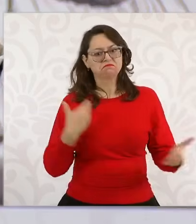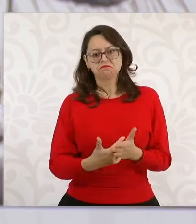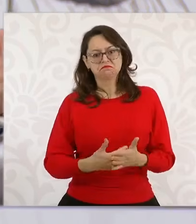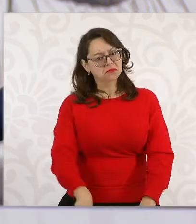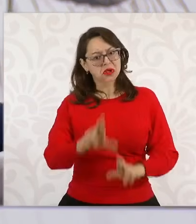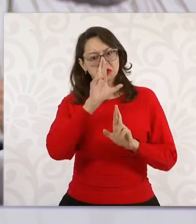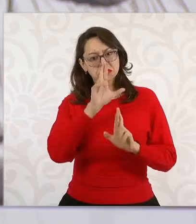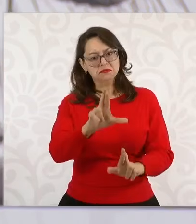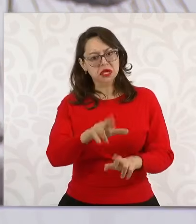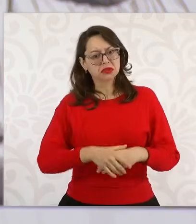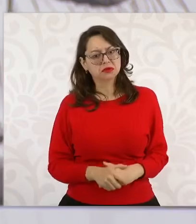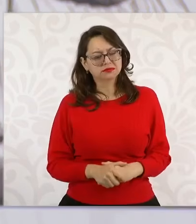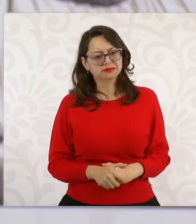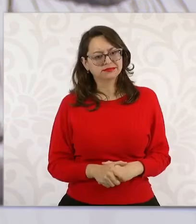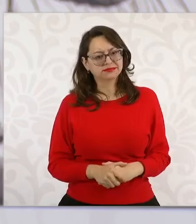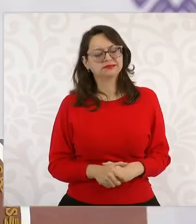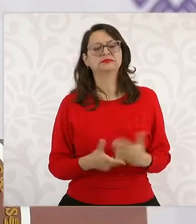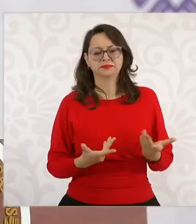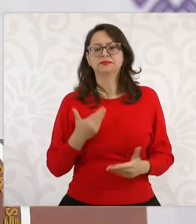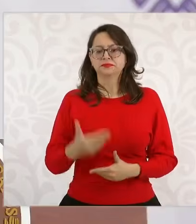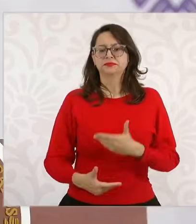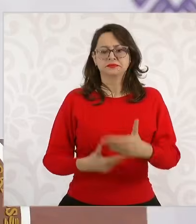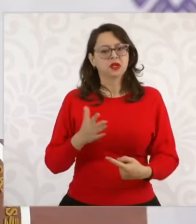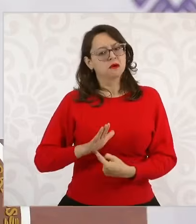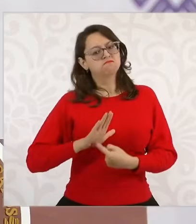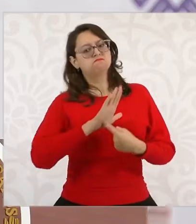y han visto también los resultados que hemos tenido